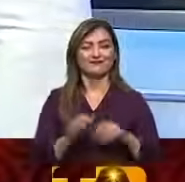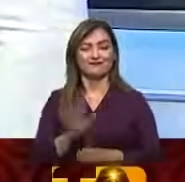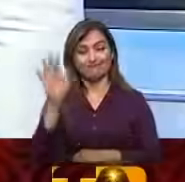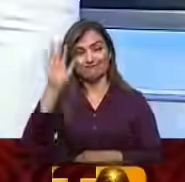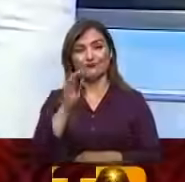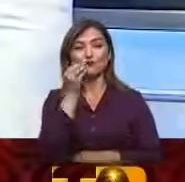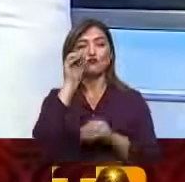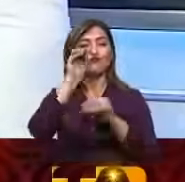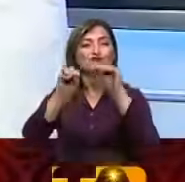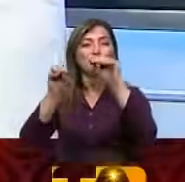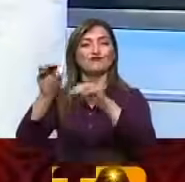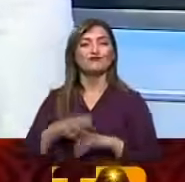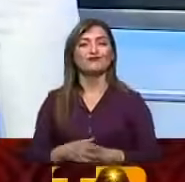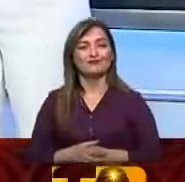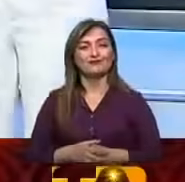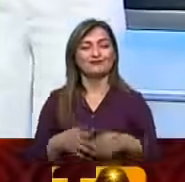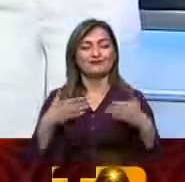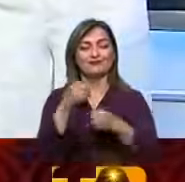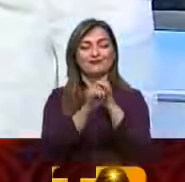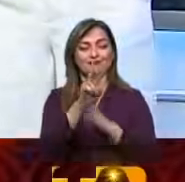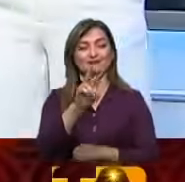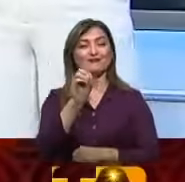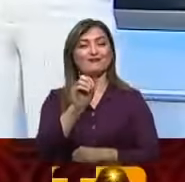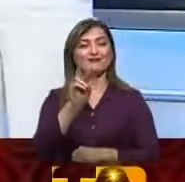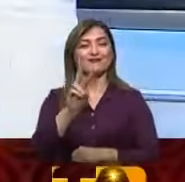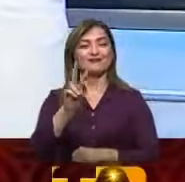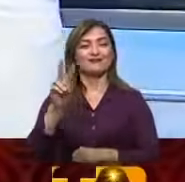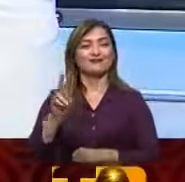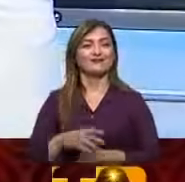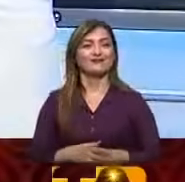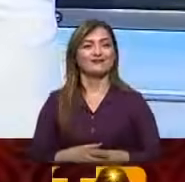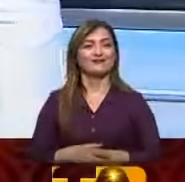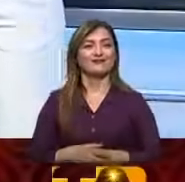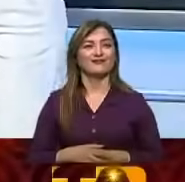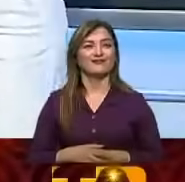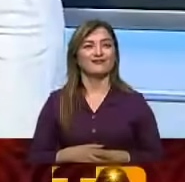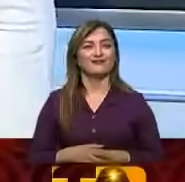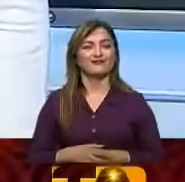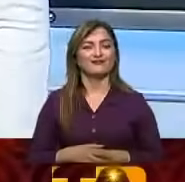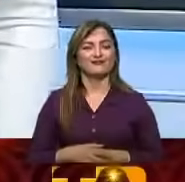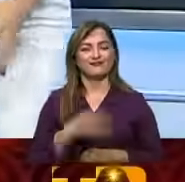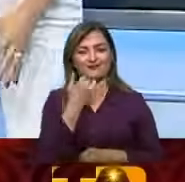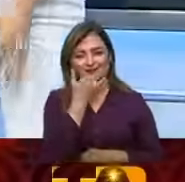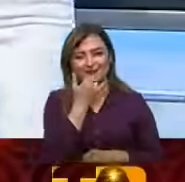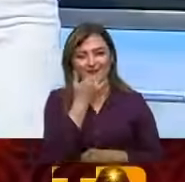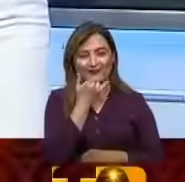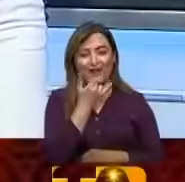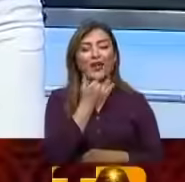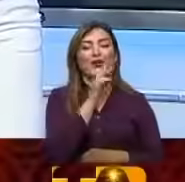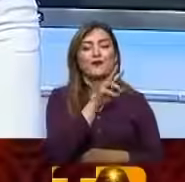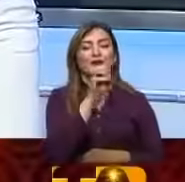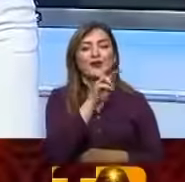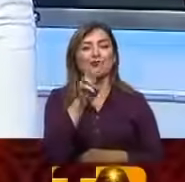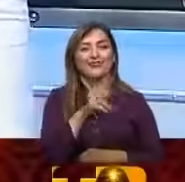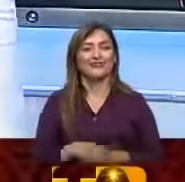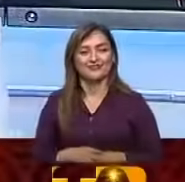Besitos, besitos para toda esa gente. Tío Bola. Feliz 22. Feliz 2022. El blooper de